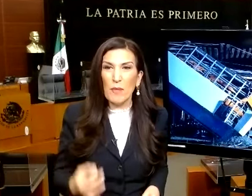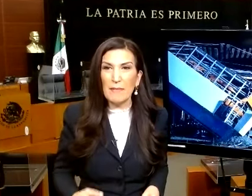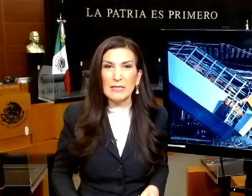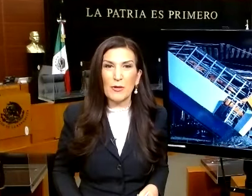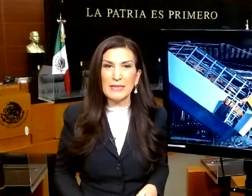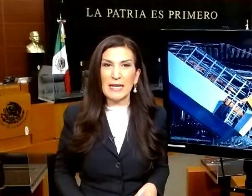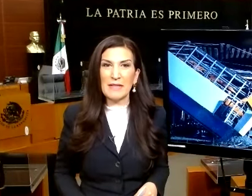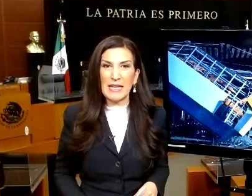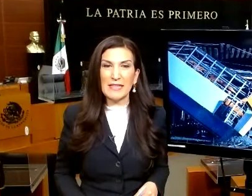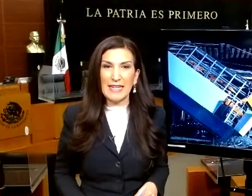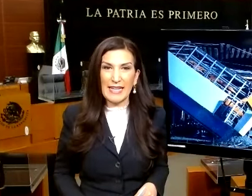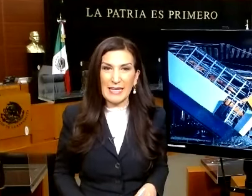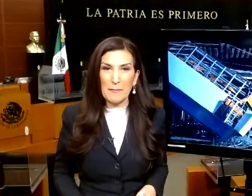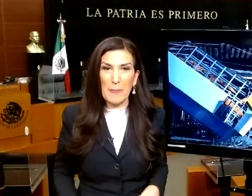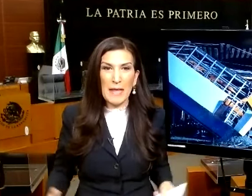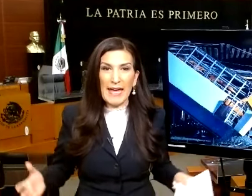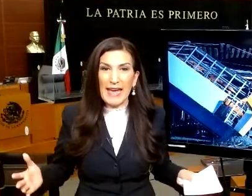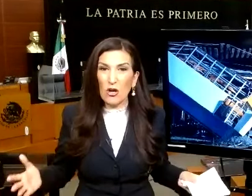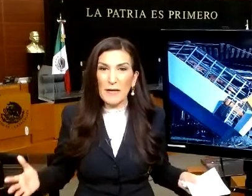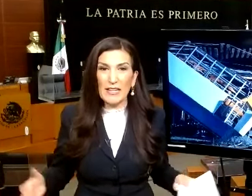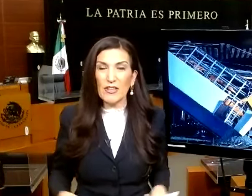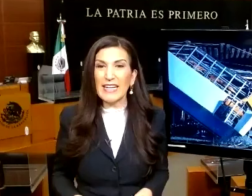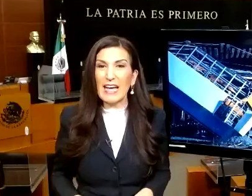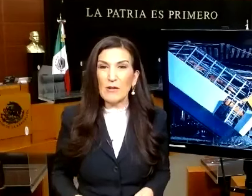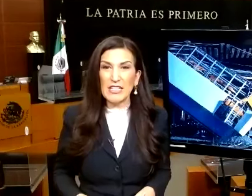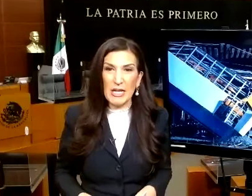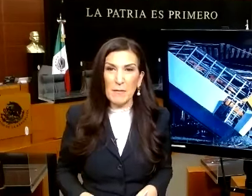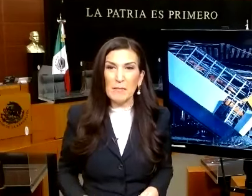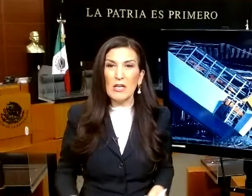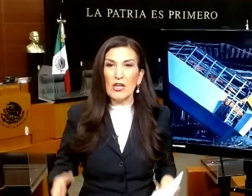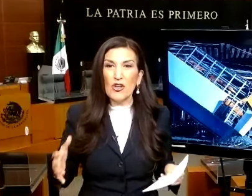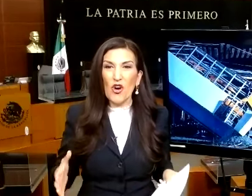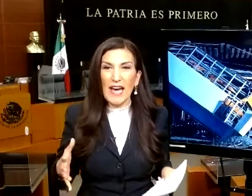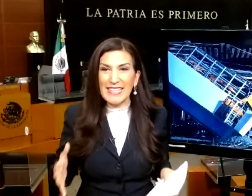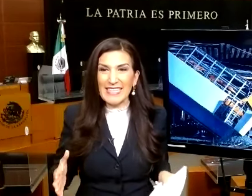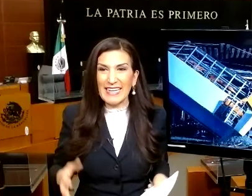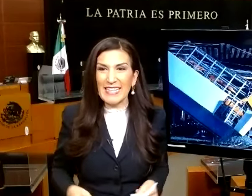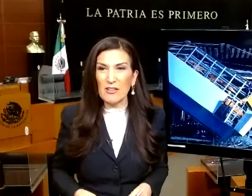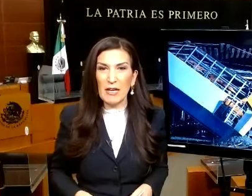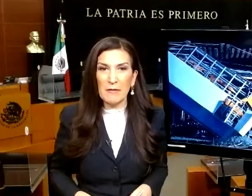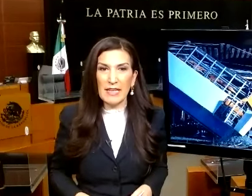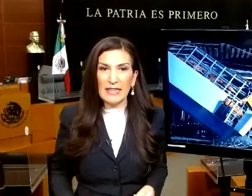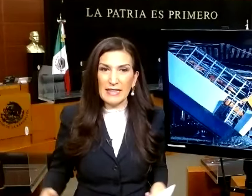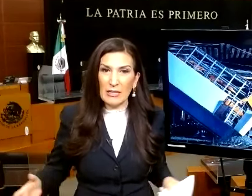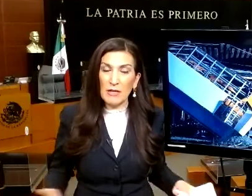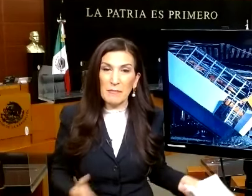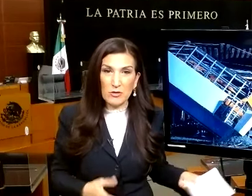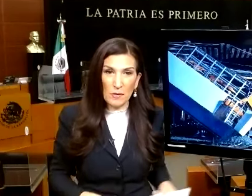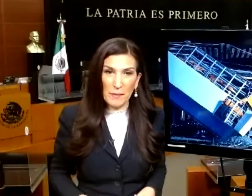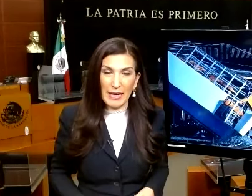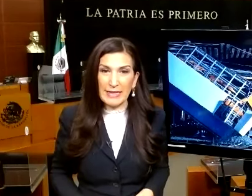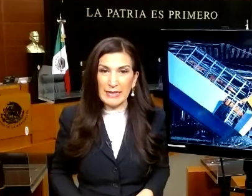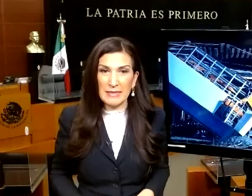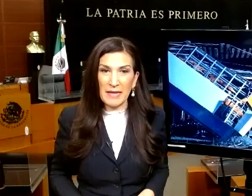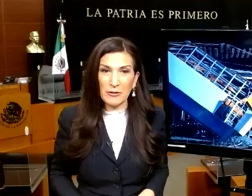tener culpables por esta lamentable tragedia. El gobierno de Claudia Sheinbaum no ha desentrañado la verdad de lo que